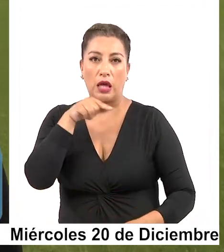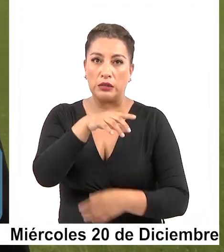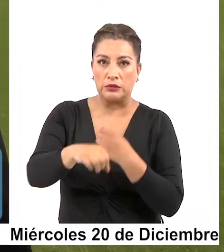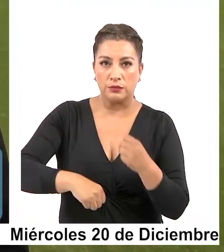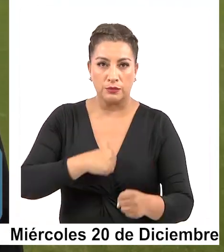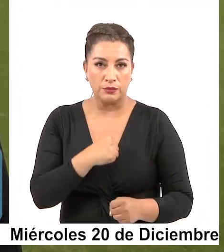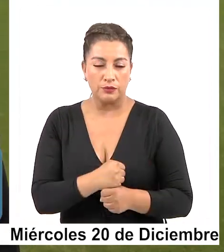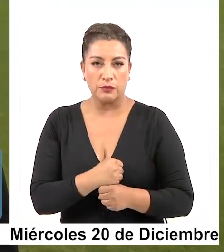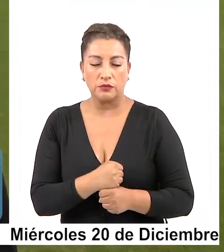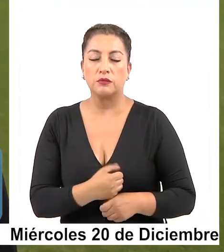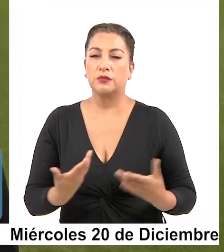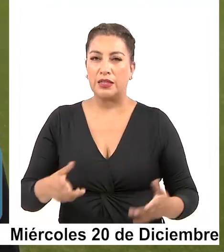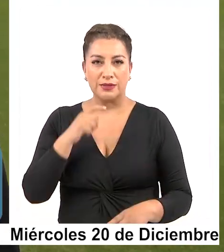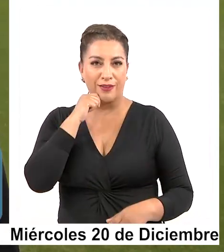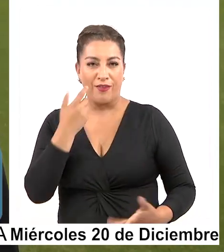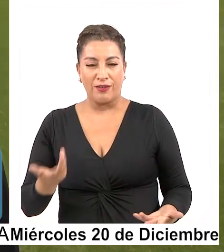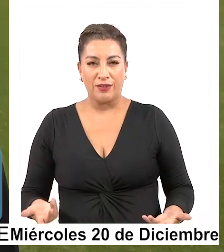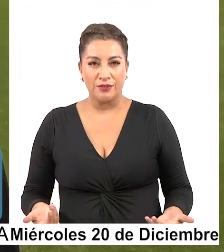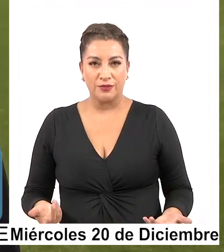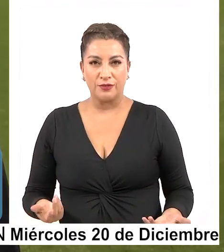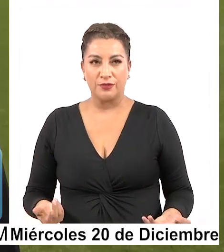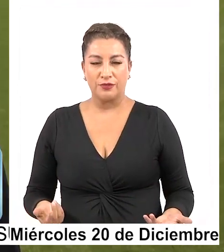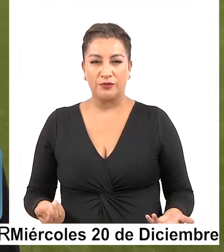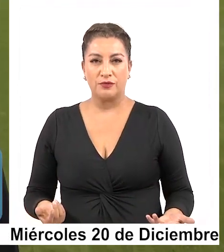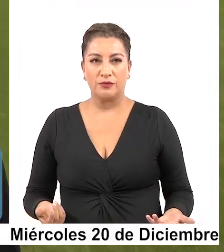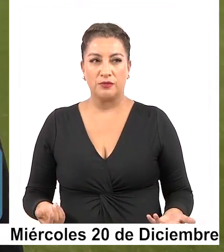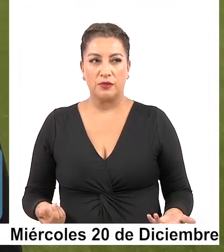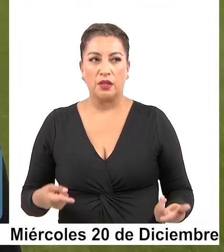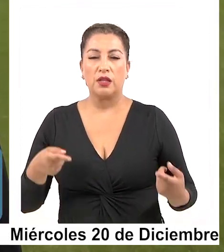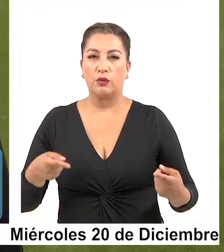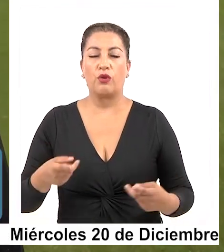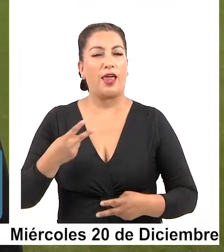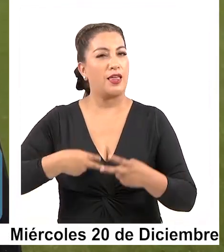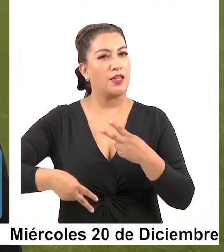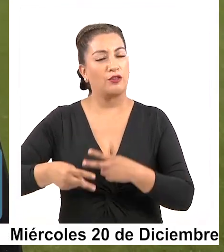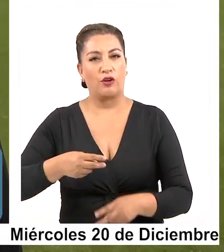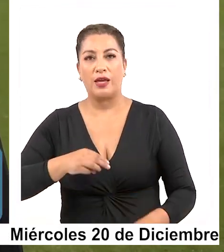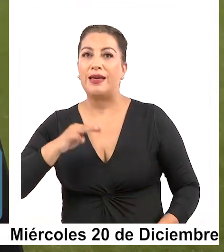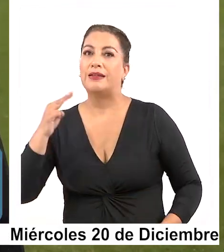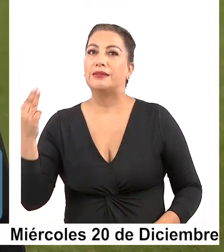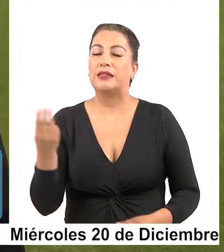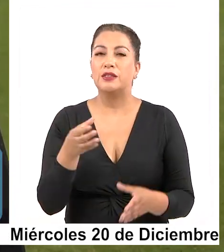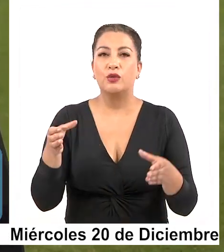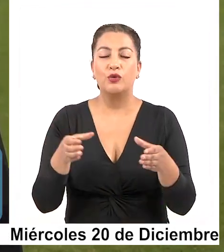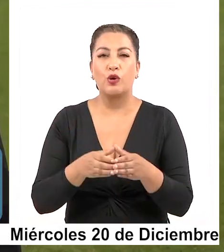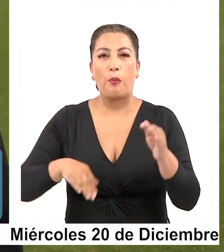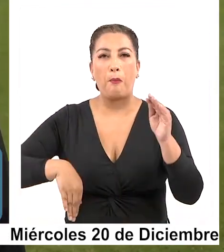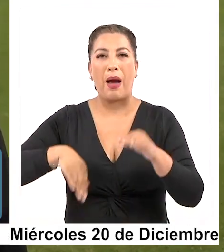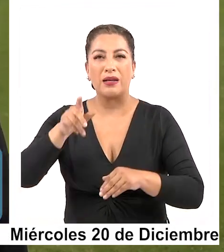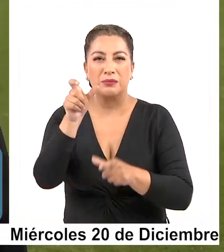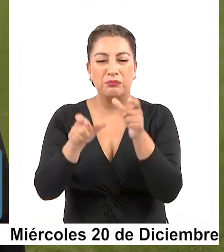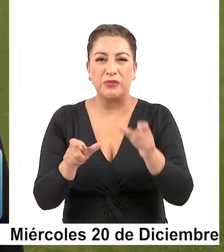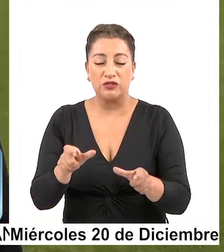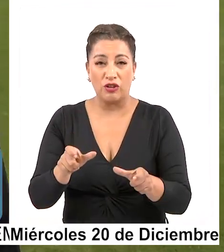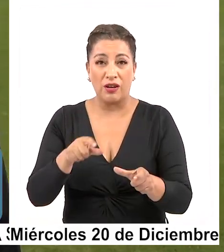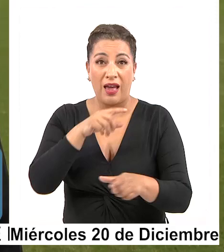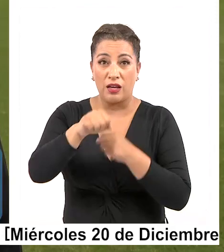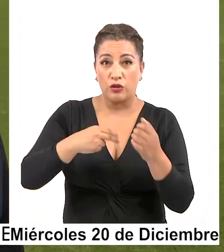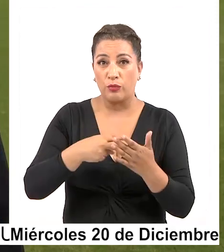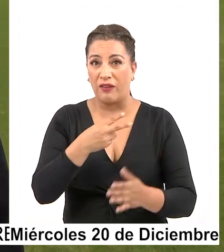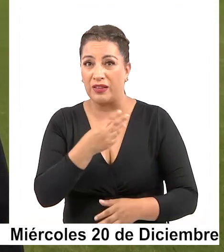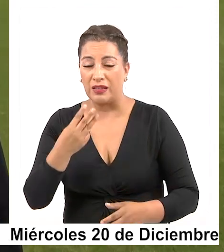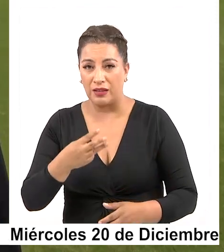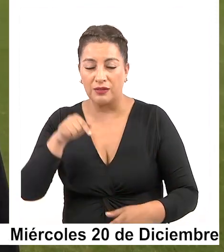año ha marcado un gran precedente. Es el tercer equipo que más gente llevó durante el